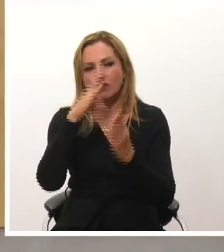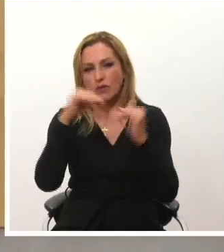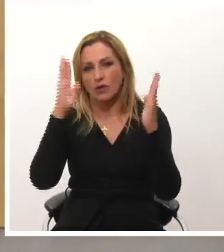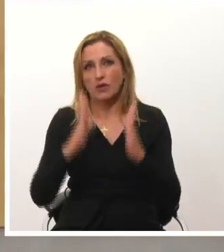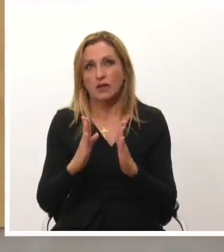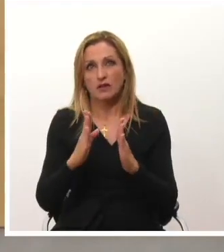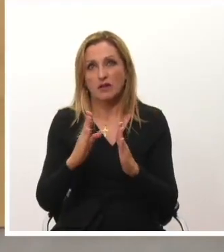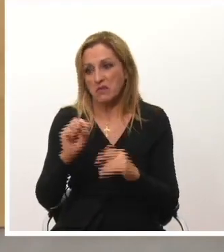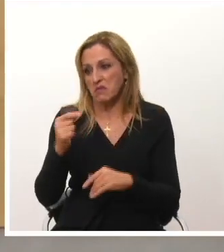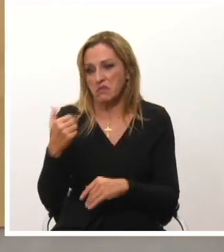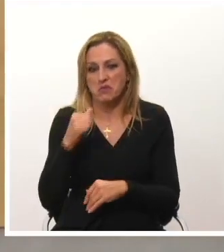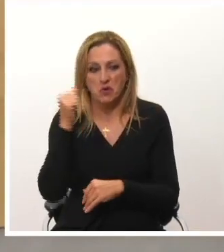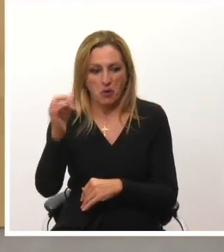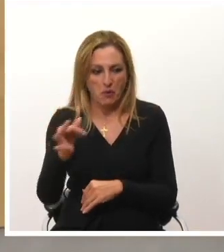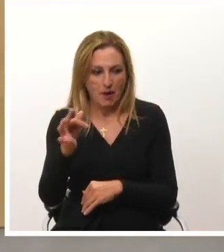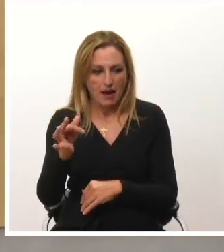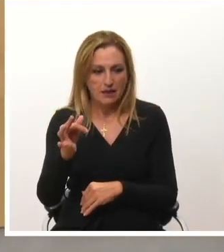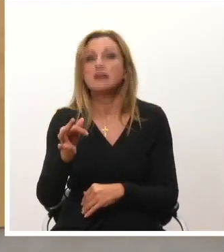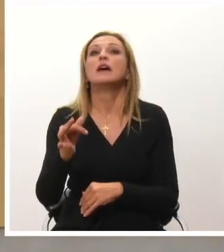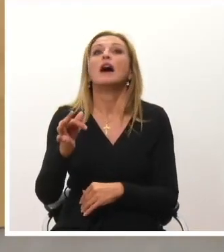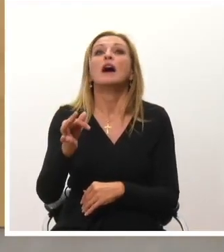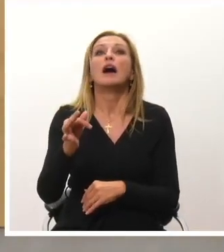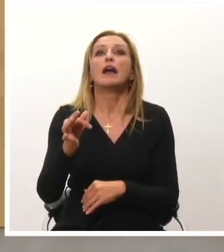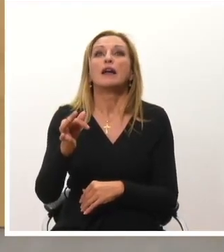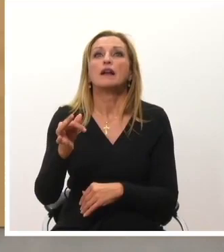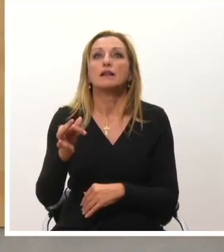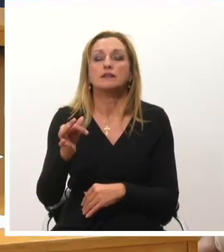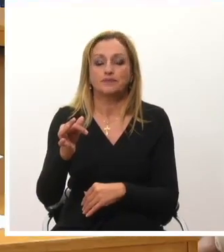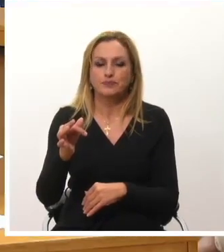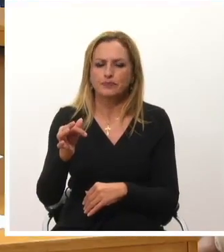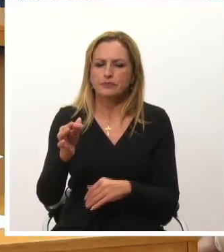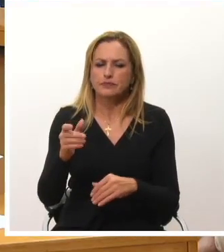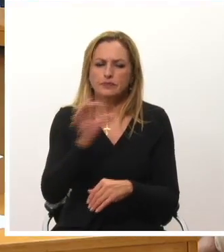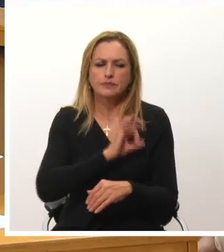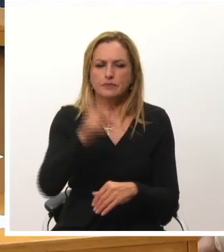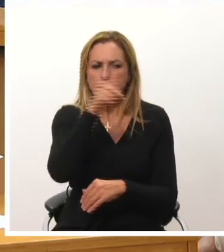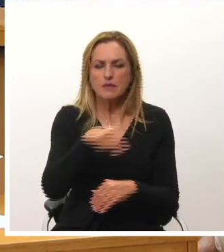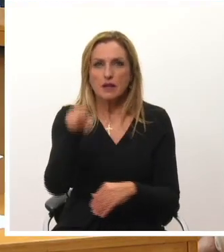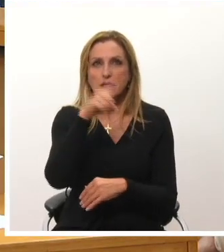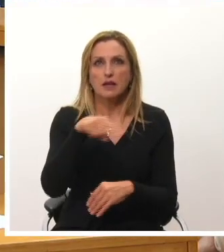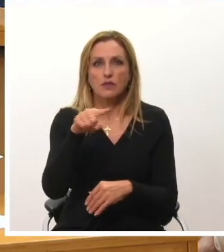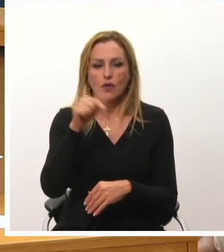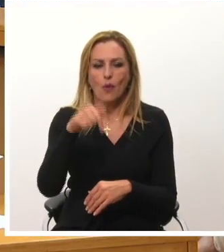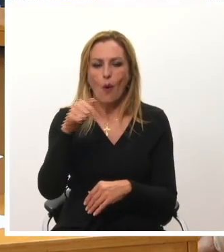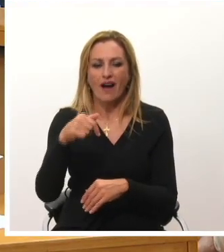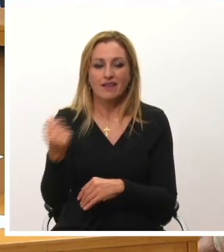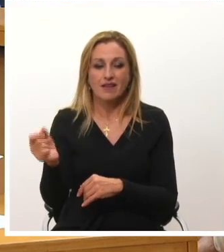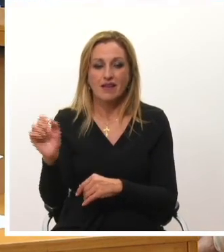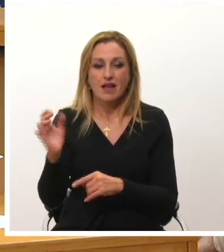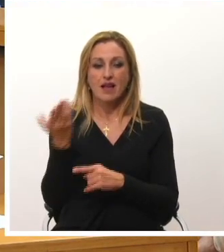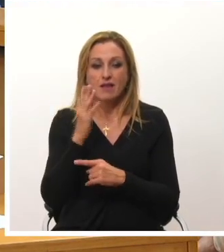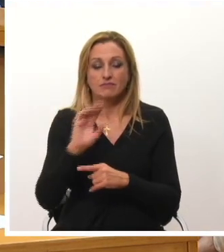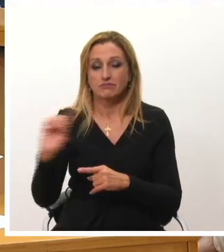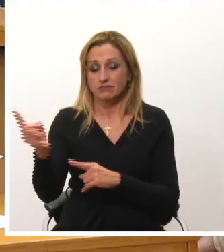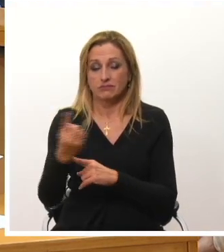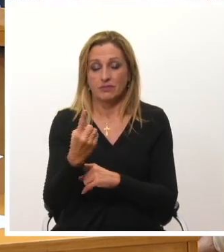el otro día Hace unos días el Señor Jorge Serrano Redondo que no está como suele ser habitual no estar en casi nada no aparecen en casi ningún acto